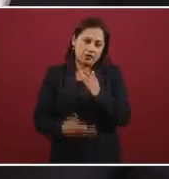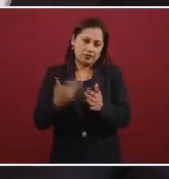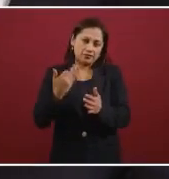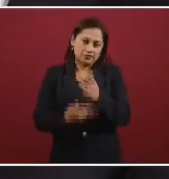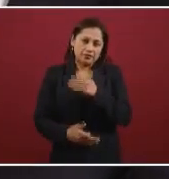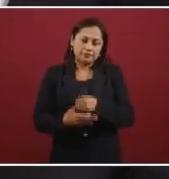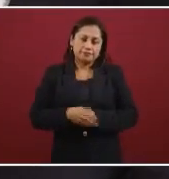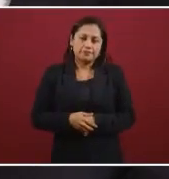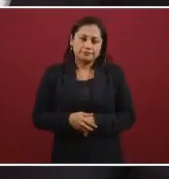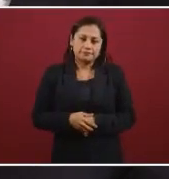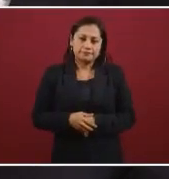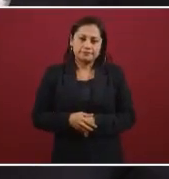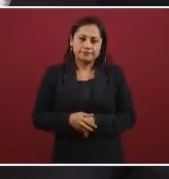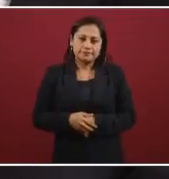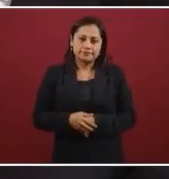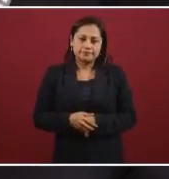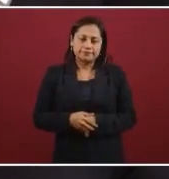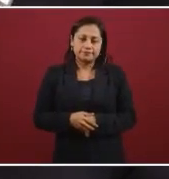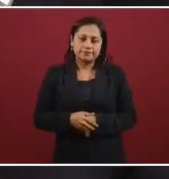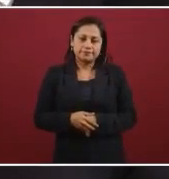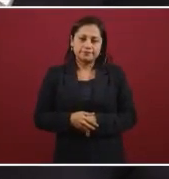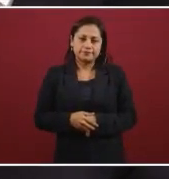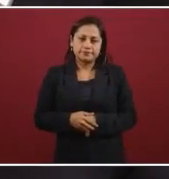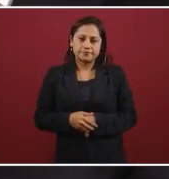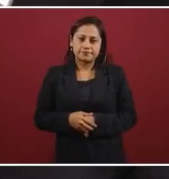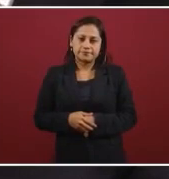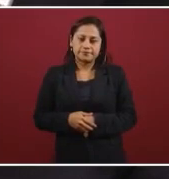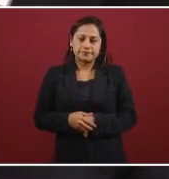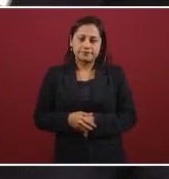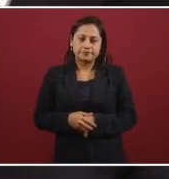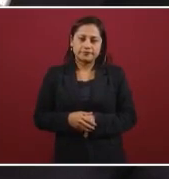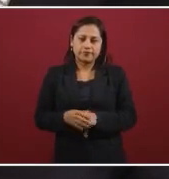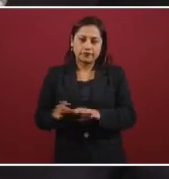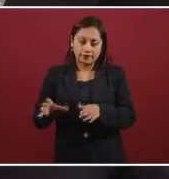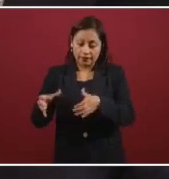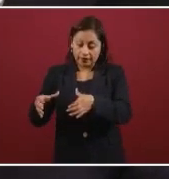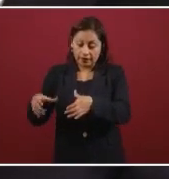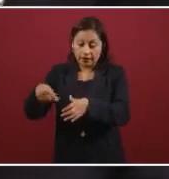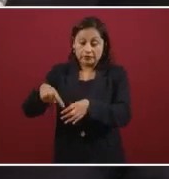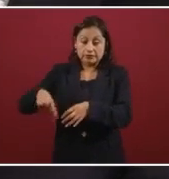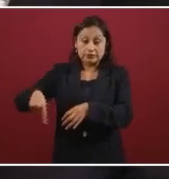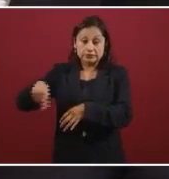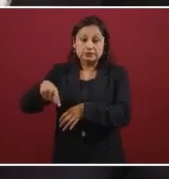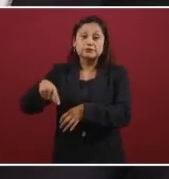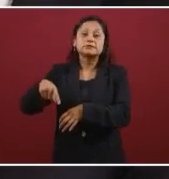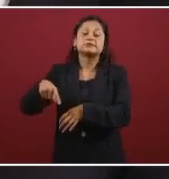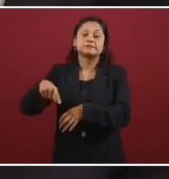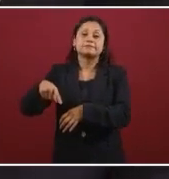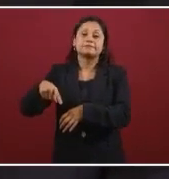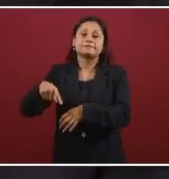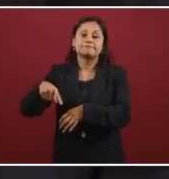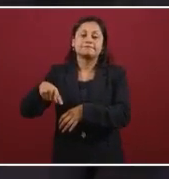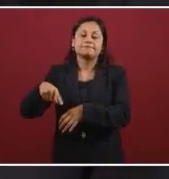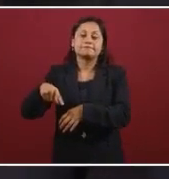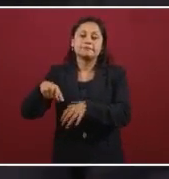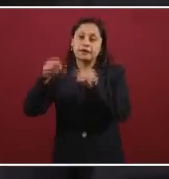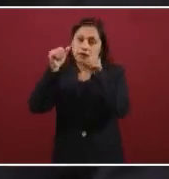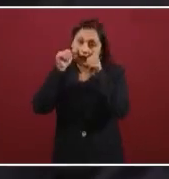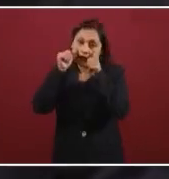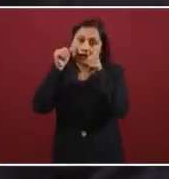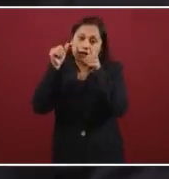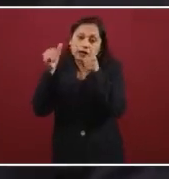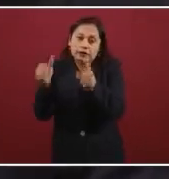la atención a la población que vive en las